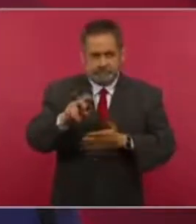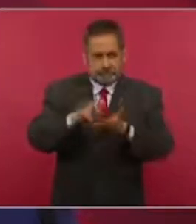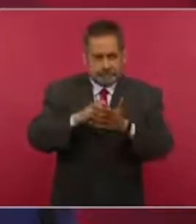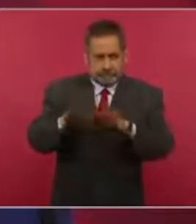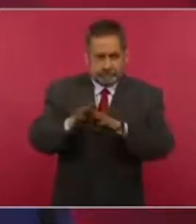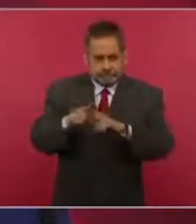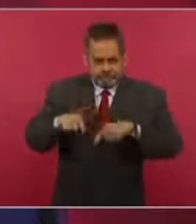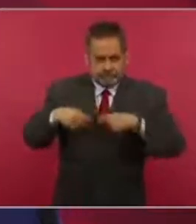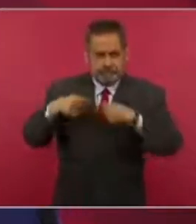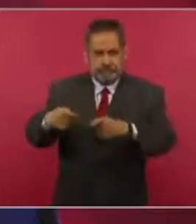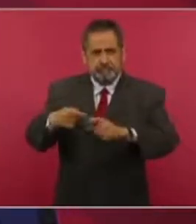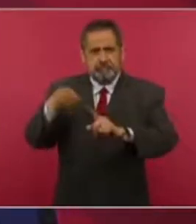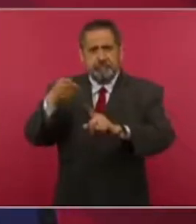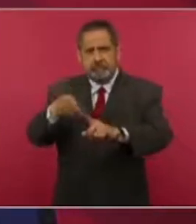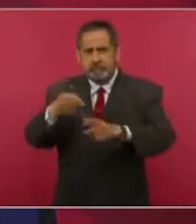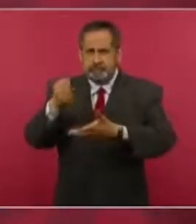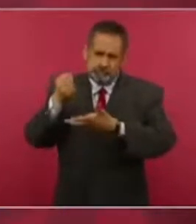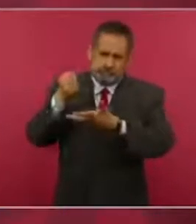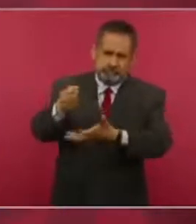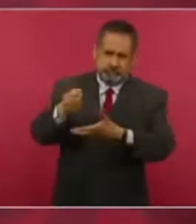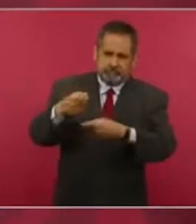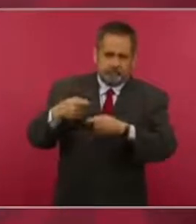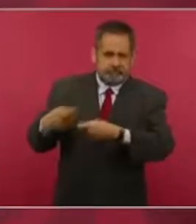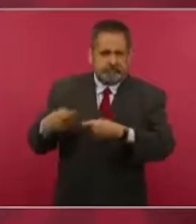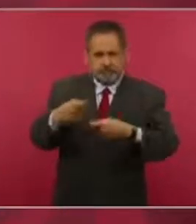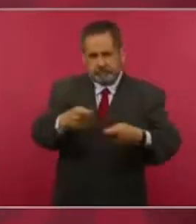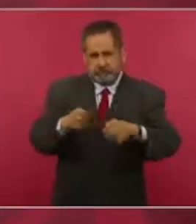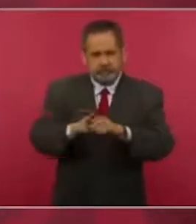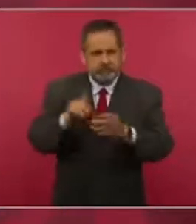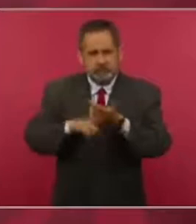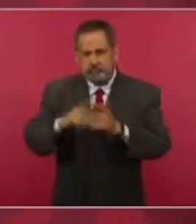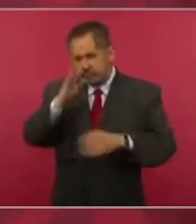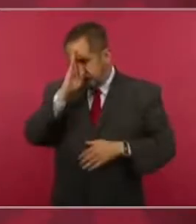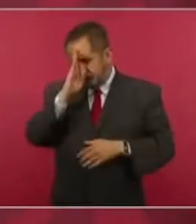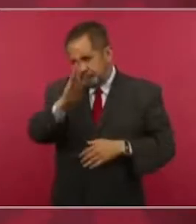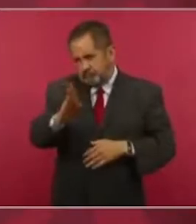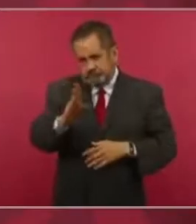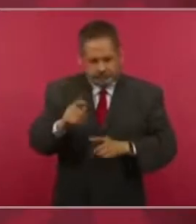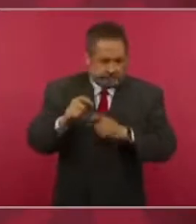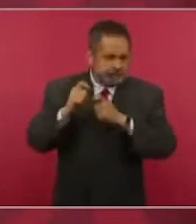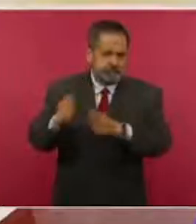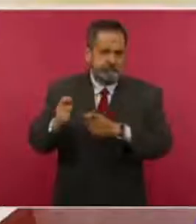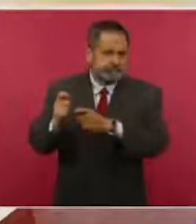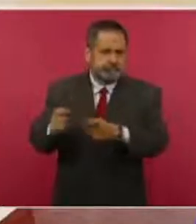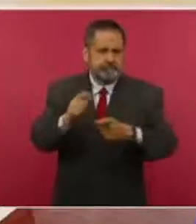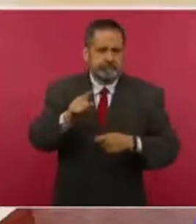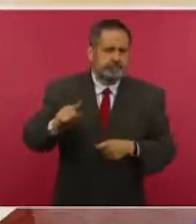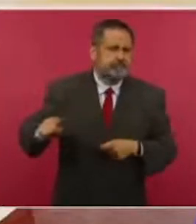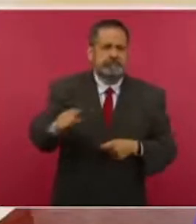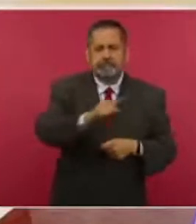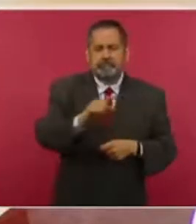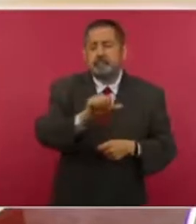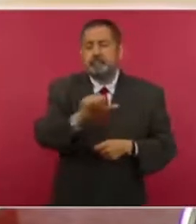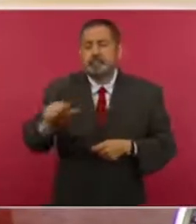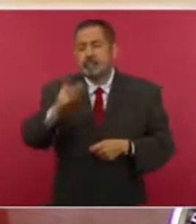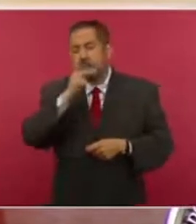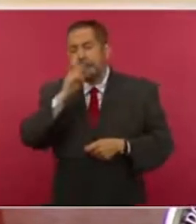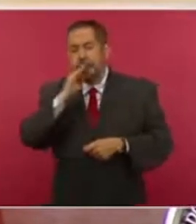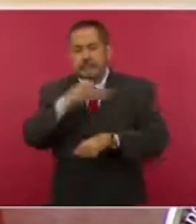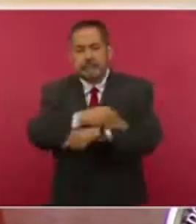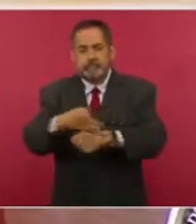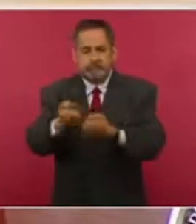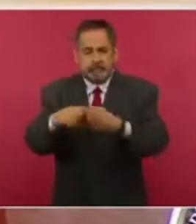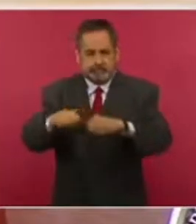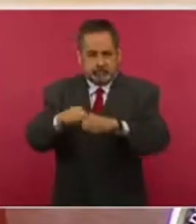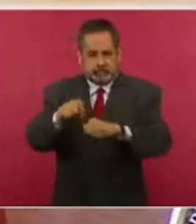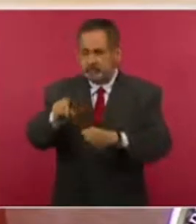entregando el presupuesto de manera directa a la sociedad de padres y madres de